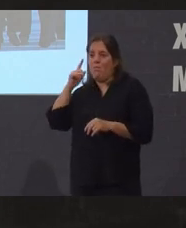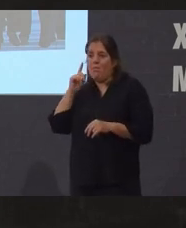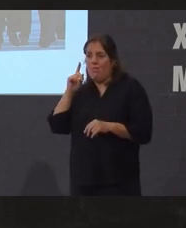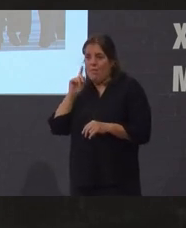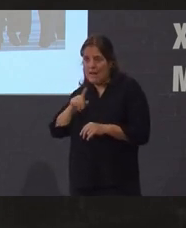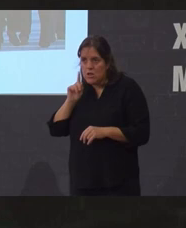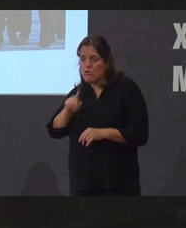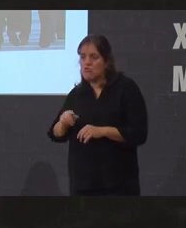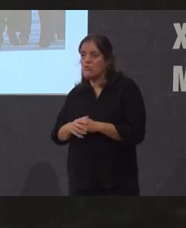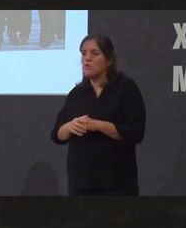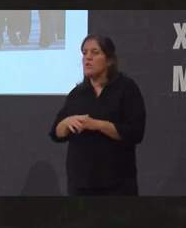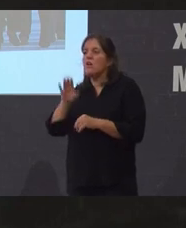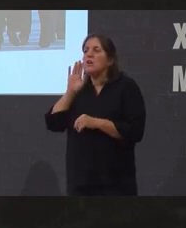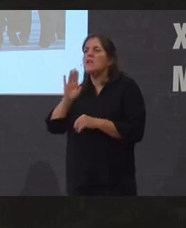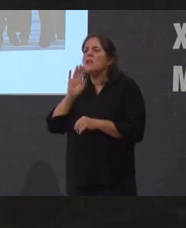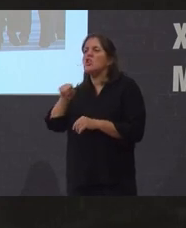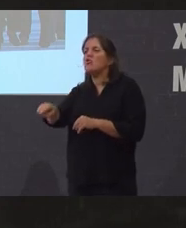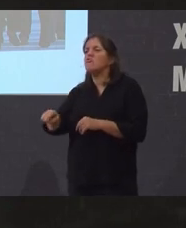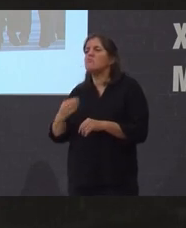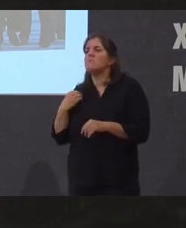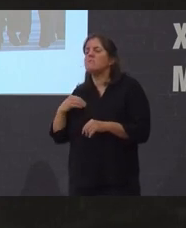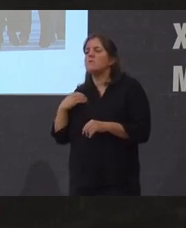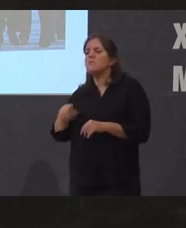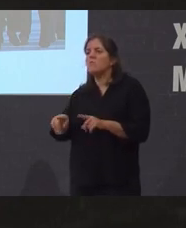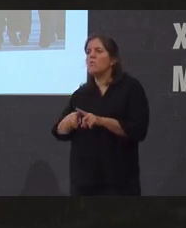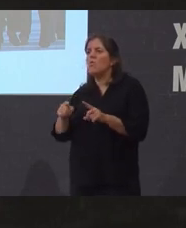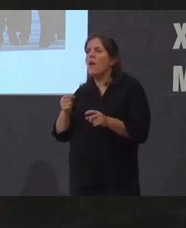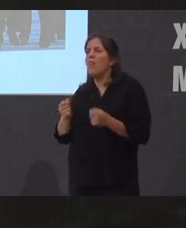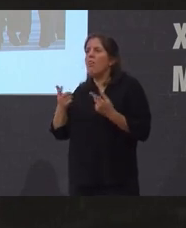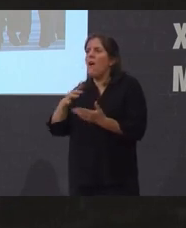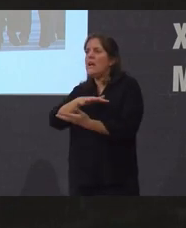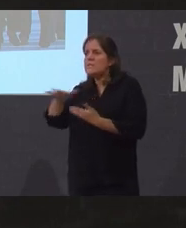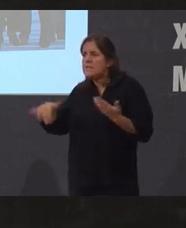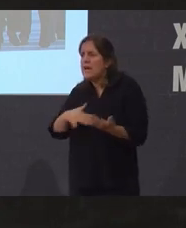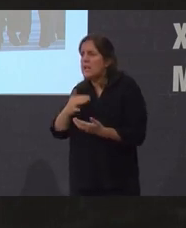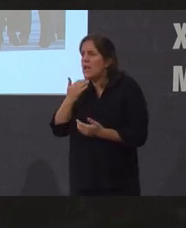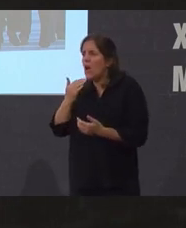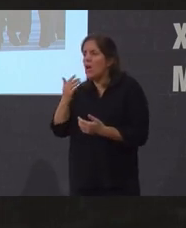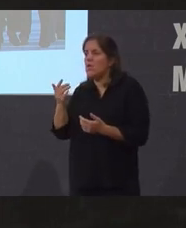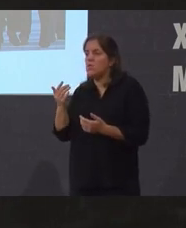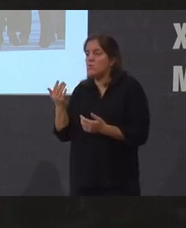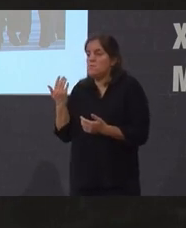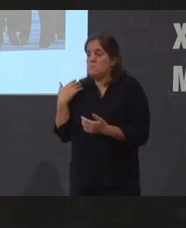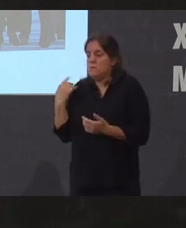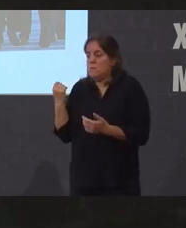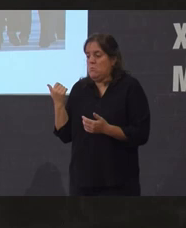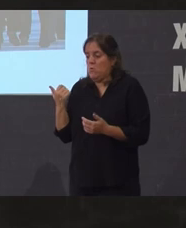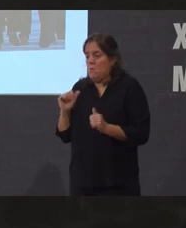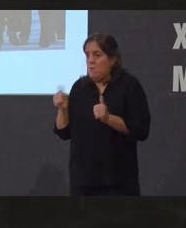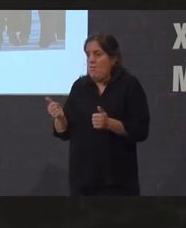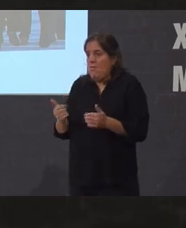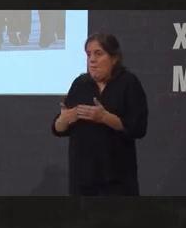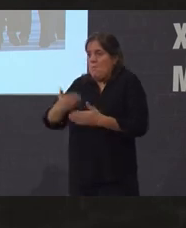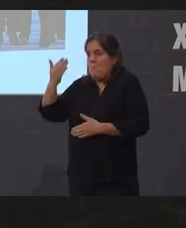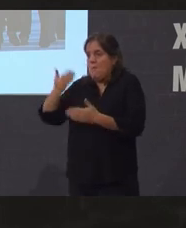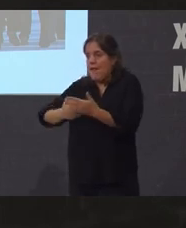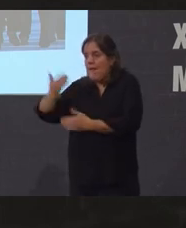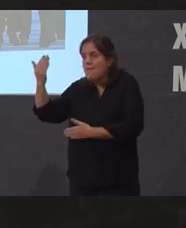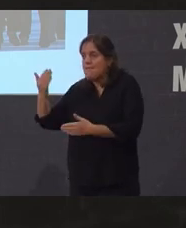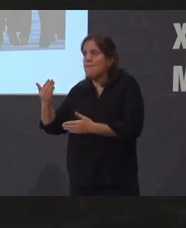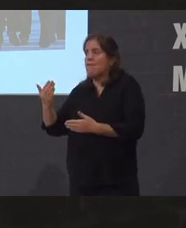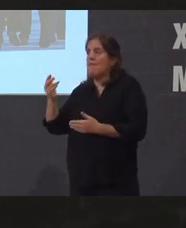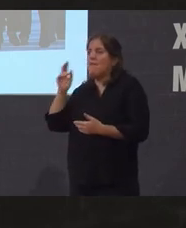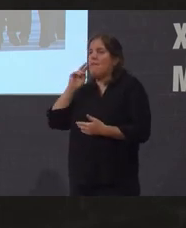nin sequera xeraron o máis mínimo escándalo hasta moi recientemente, que empezaron a sair na prensa e